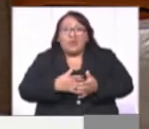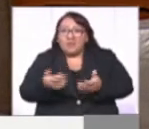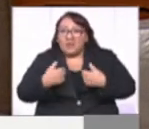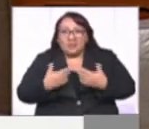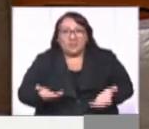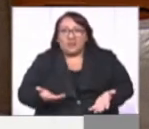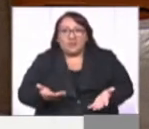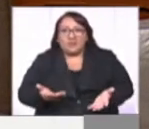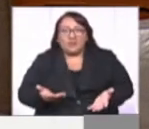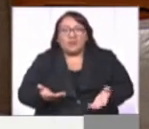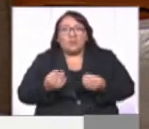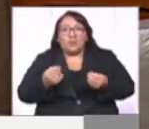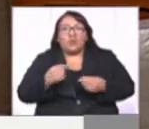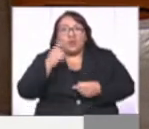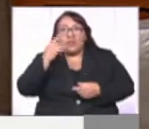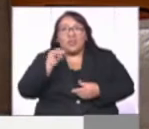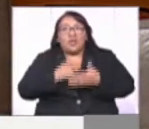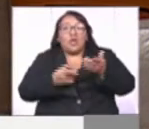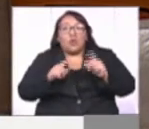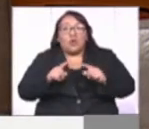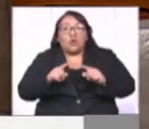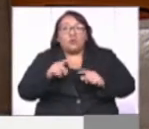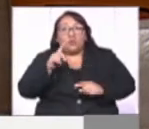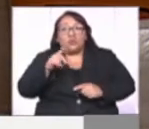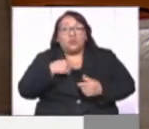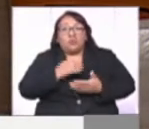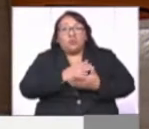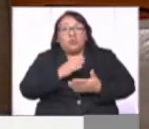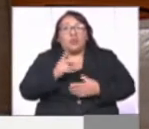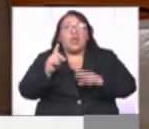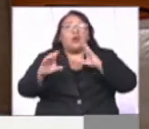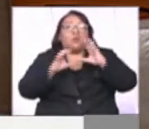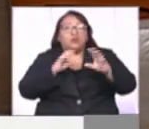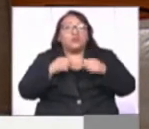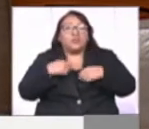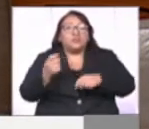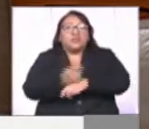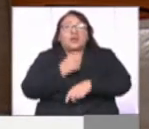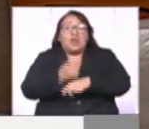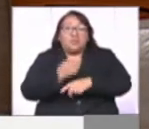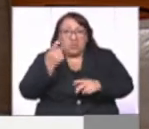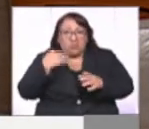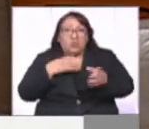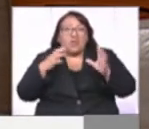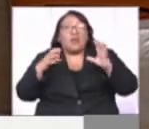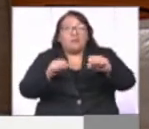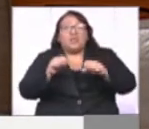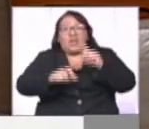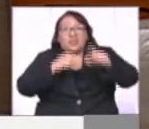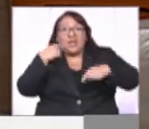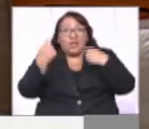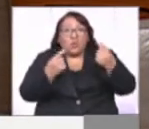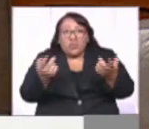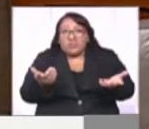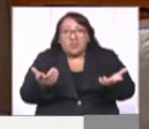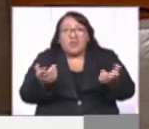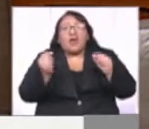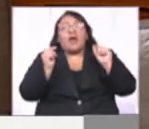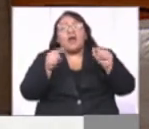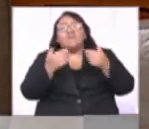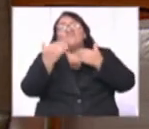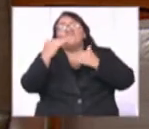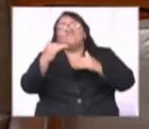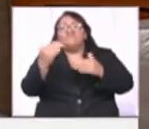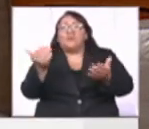tiene. Porque la idea es que cuando ocurre un delito, la comunicación debe ser rápida para poder capturar a los delincuentes. Ahí hay una limitación